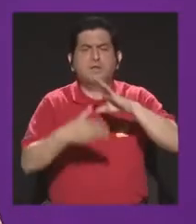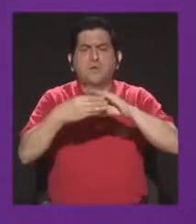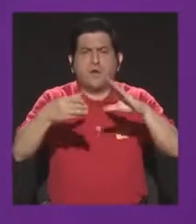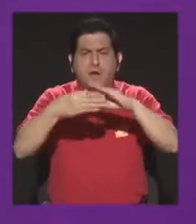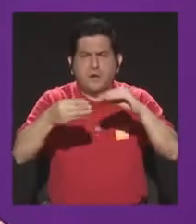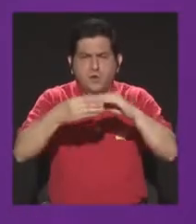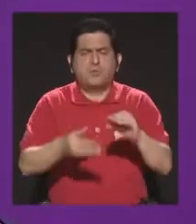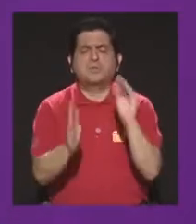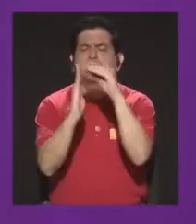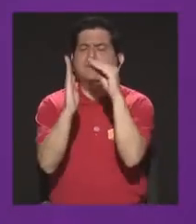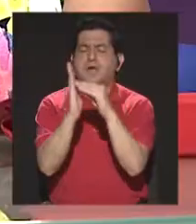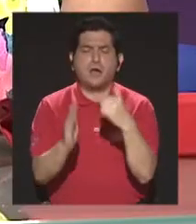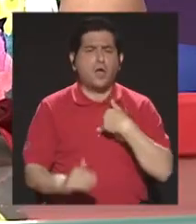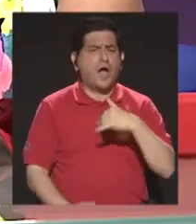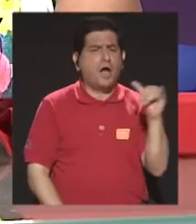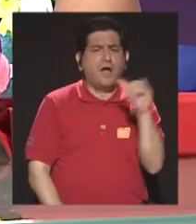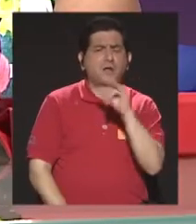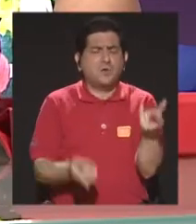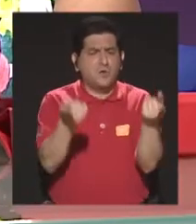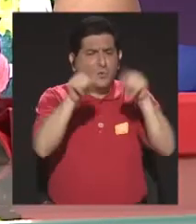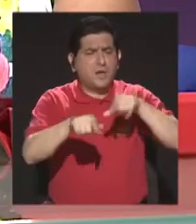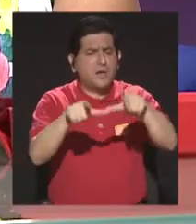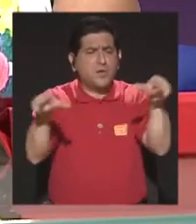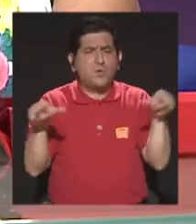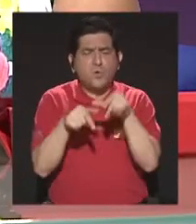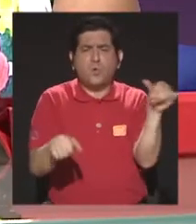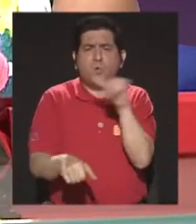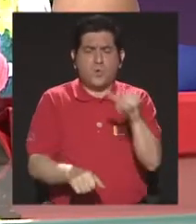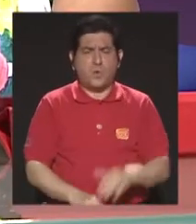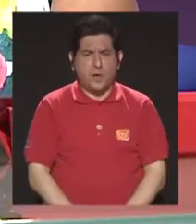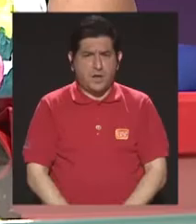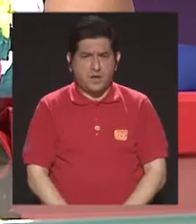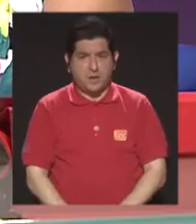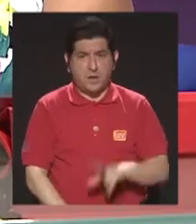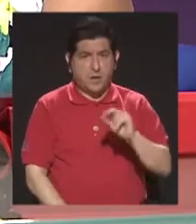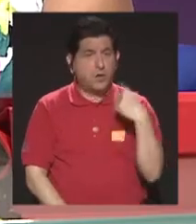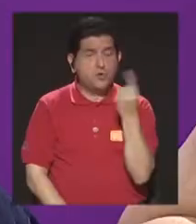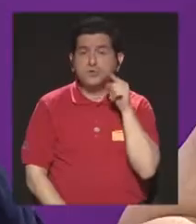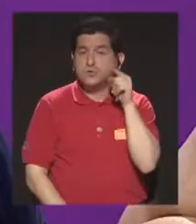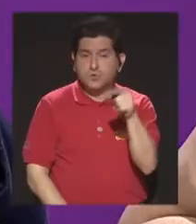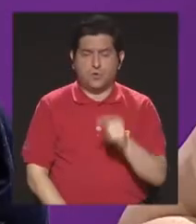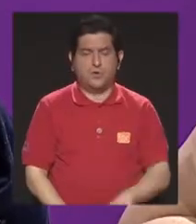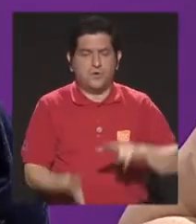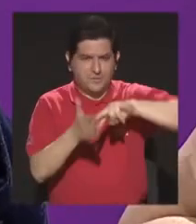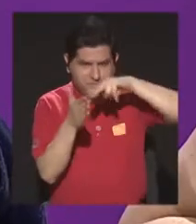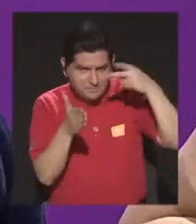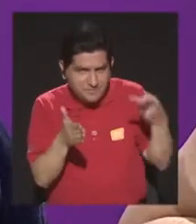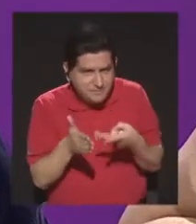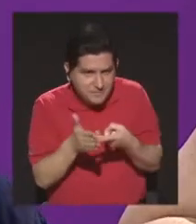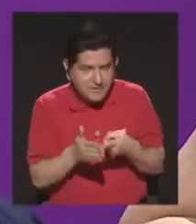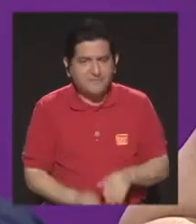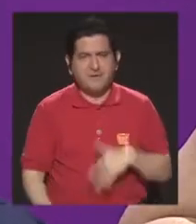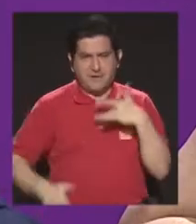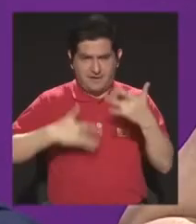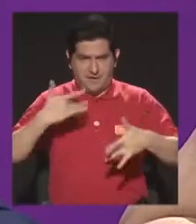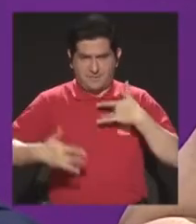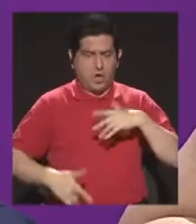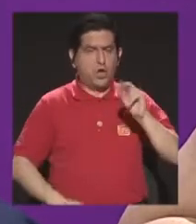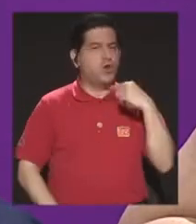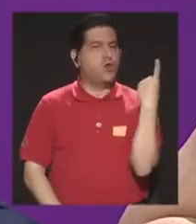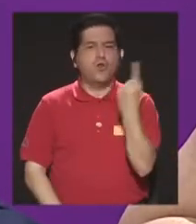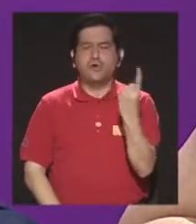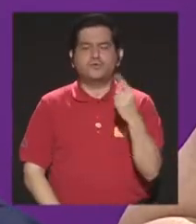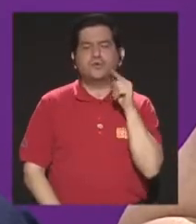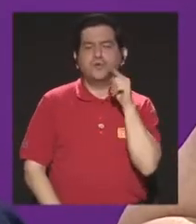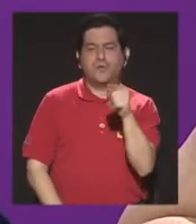pasó algo así cuando iba caminando por ese mismo lugar. No te ha pasado solo. Y se crea este sentimiento, no estoy sola, no solo